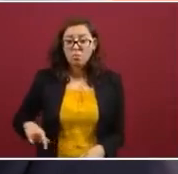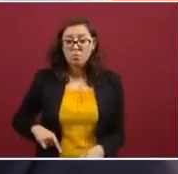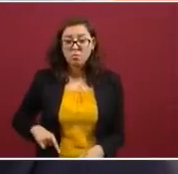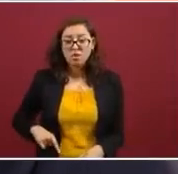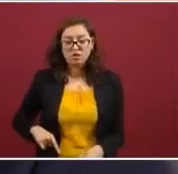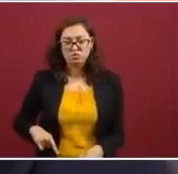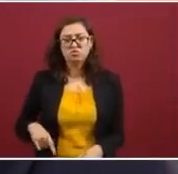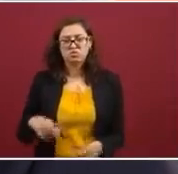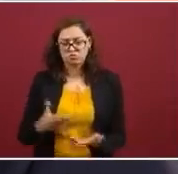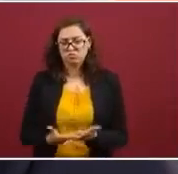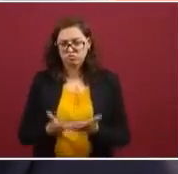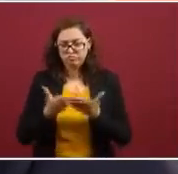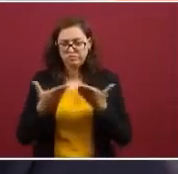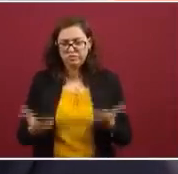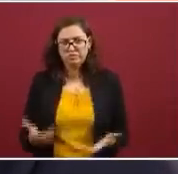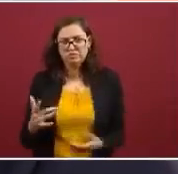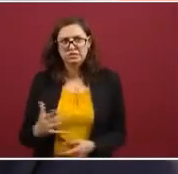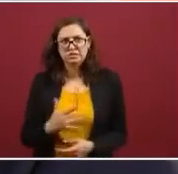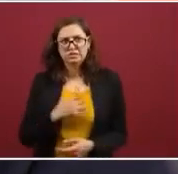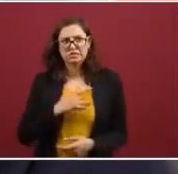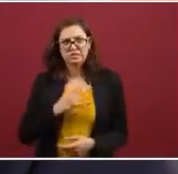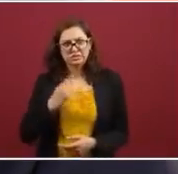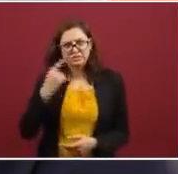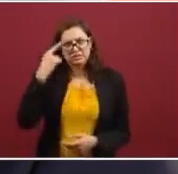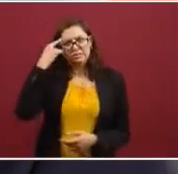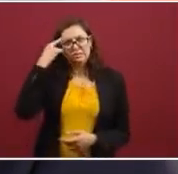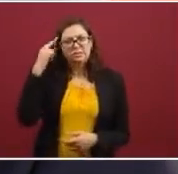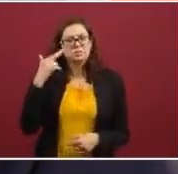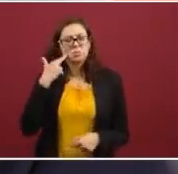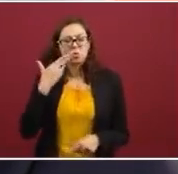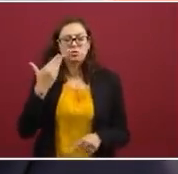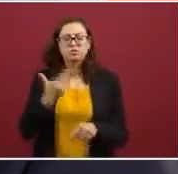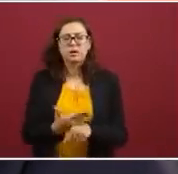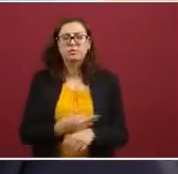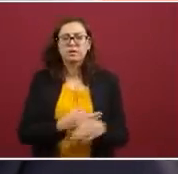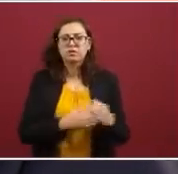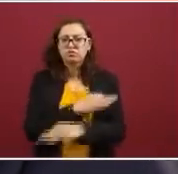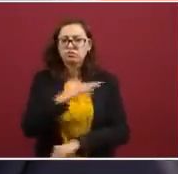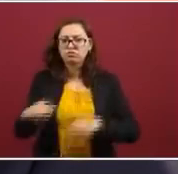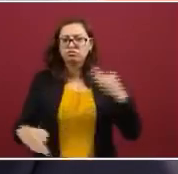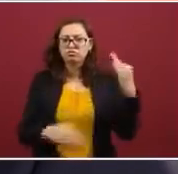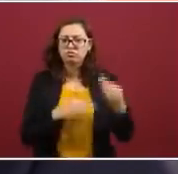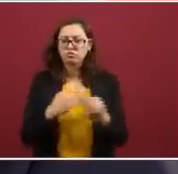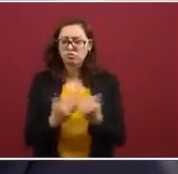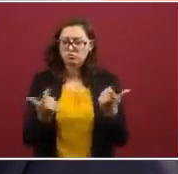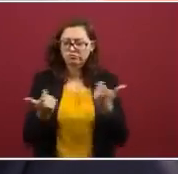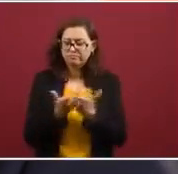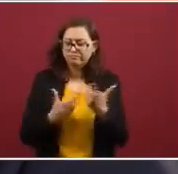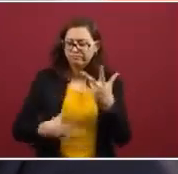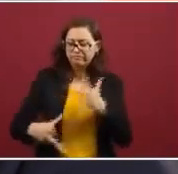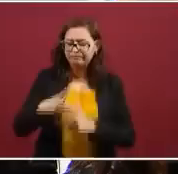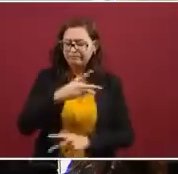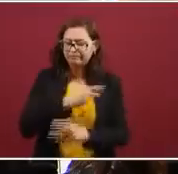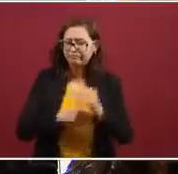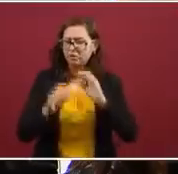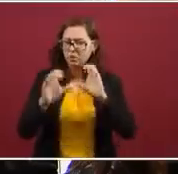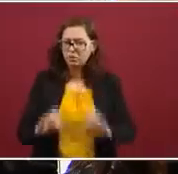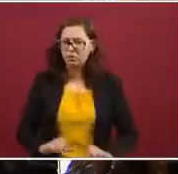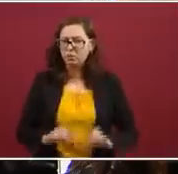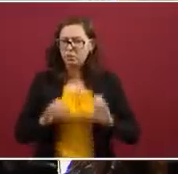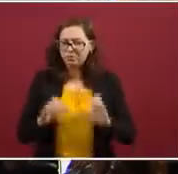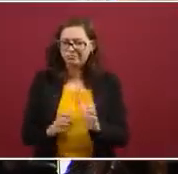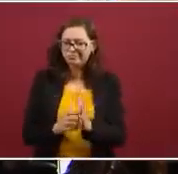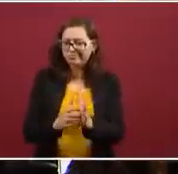plena conciencia de la responsabilidad que debemos tener en el manejo financiero de la empresa. Es por ello